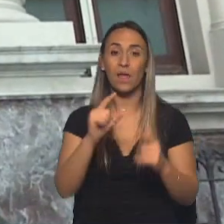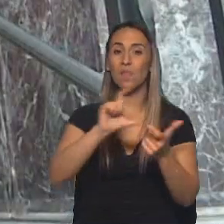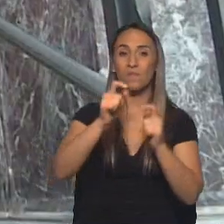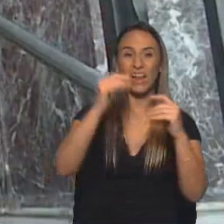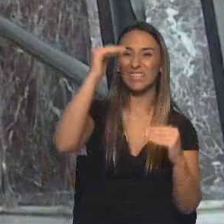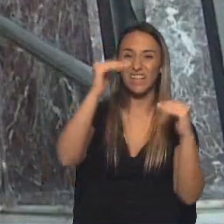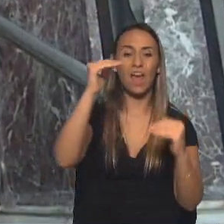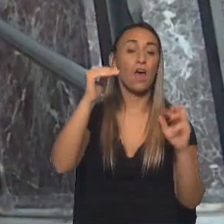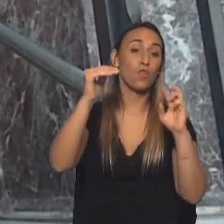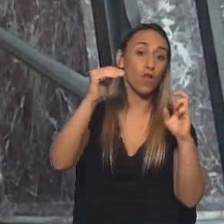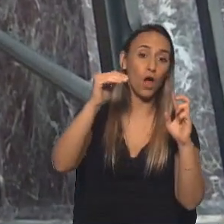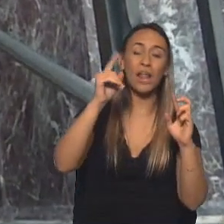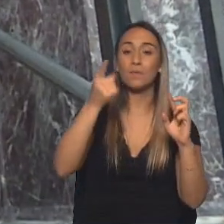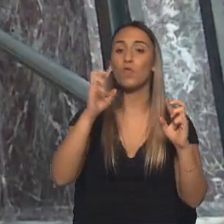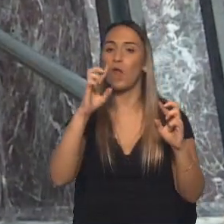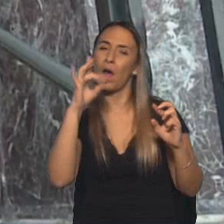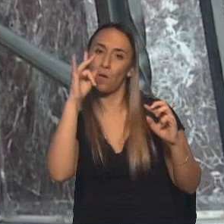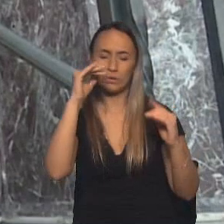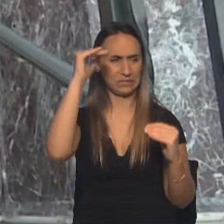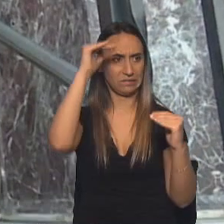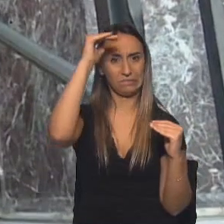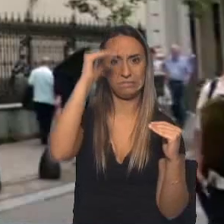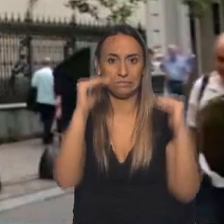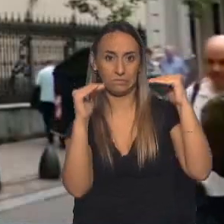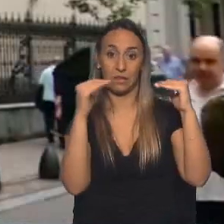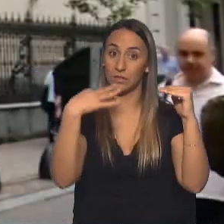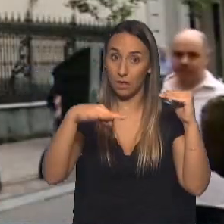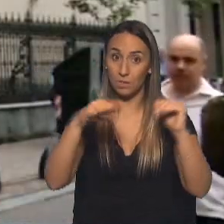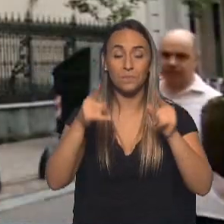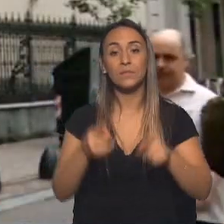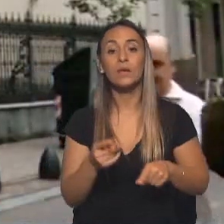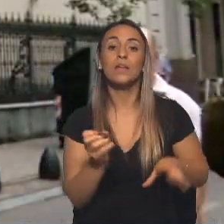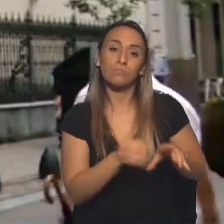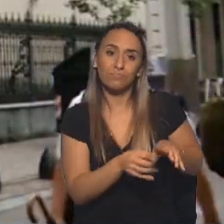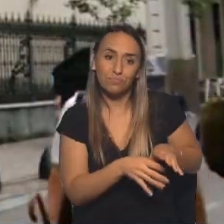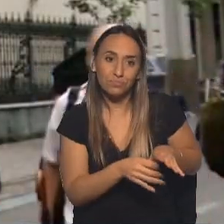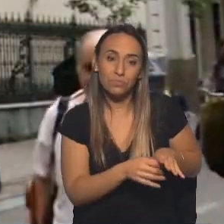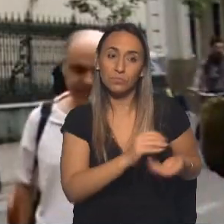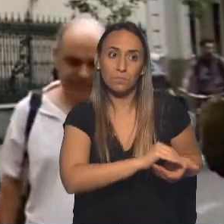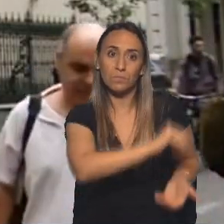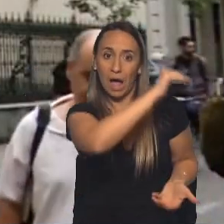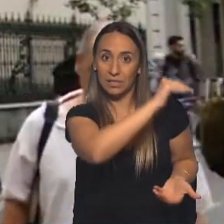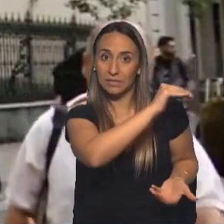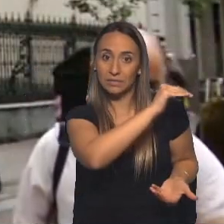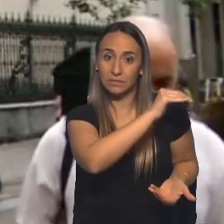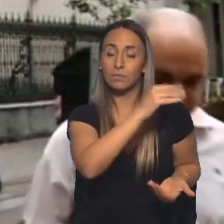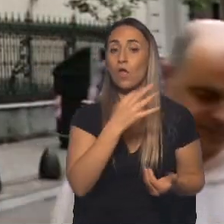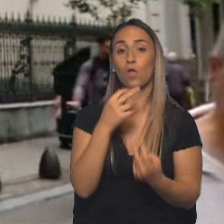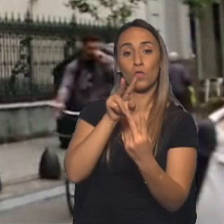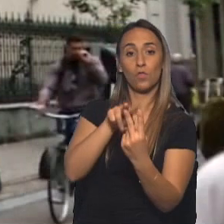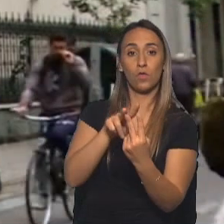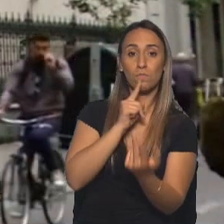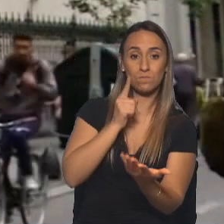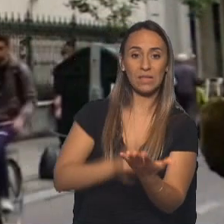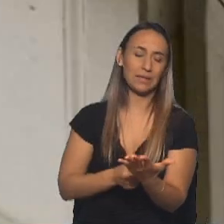entre el dólar oficial y los dólares paralelos, de la acumulación de reservas también, ¿sí? Sobre todo, dos medidas